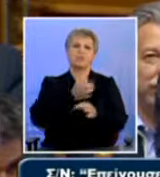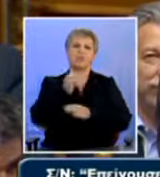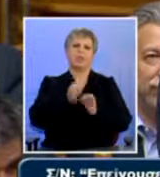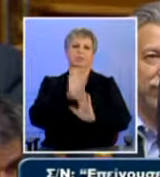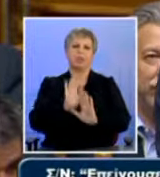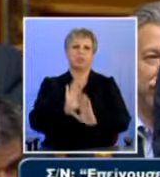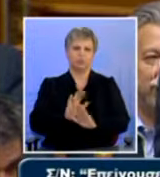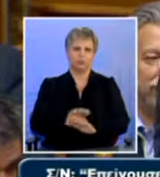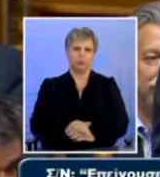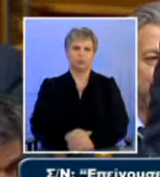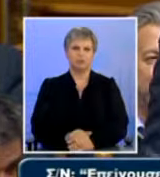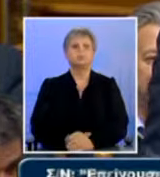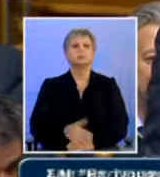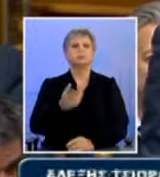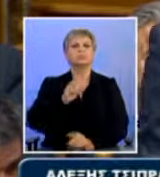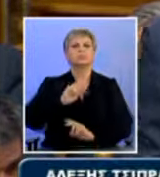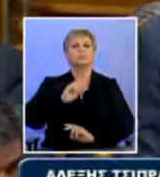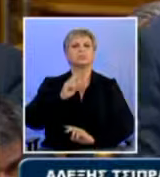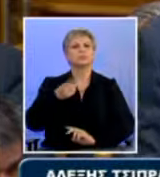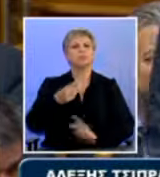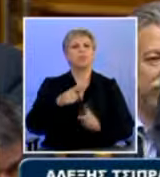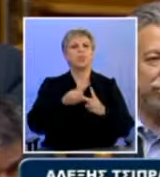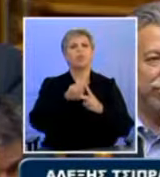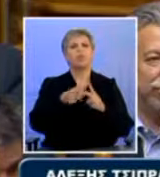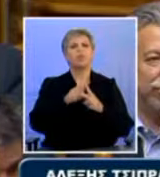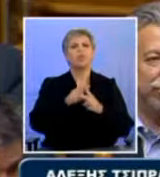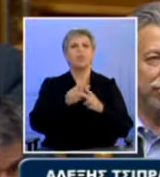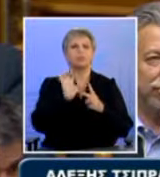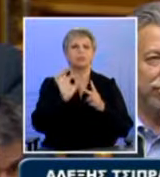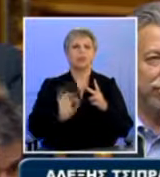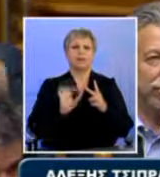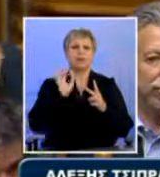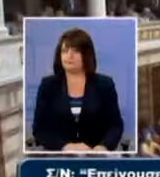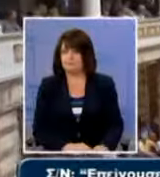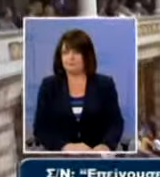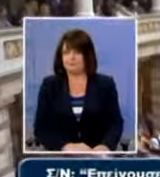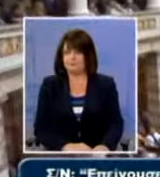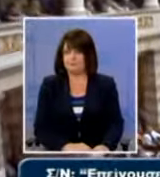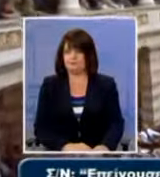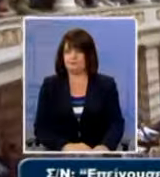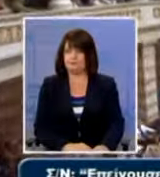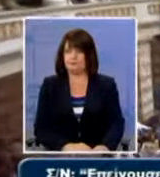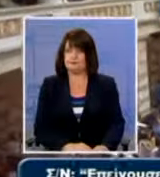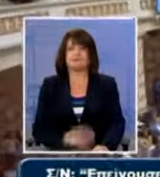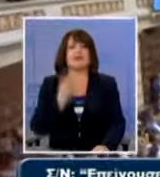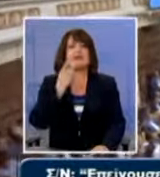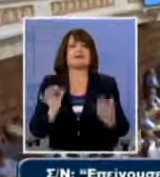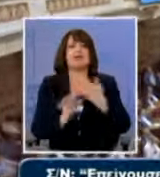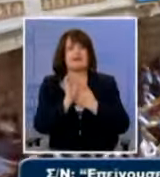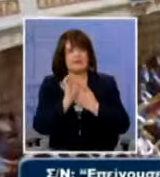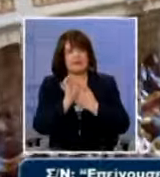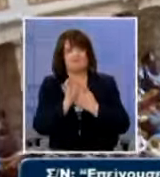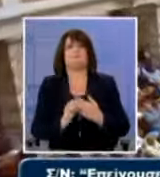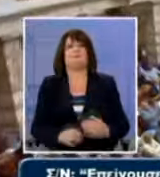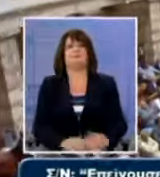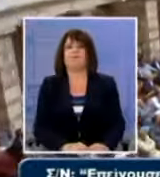económicos positivos en su intervención previa a la votación el Primer Ministro griego Alexis chias llamó a la unidad de su